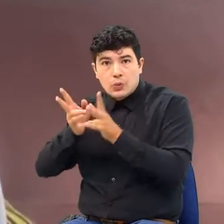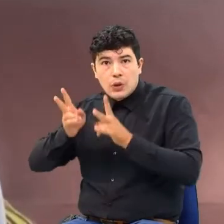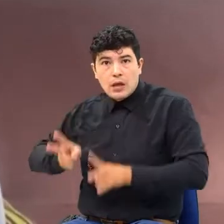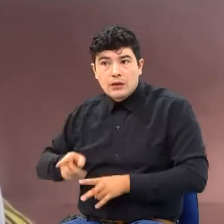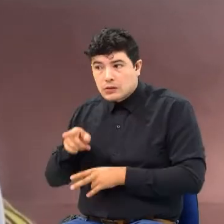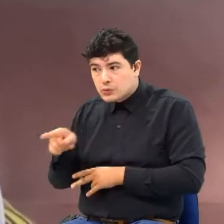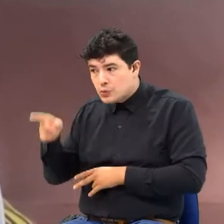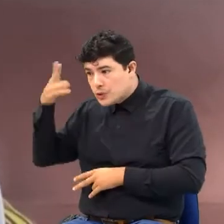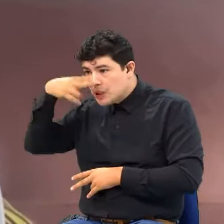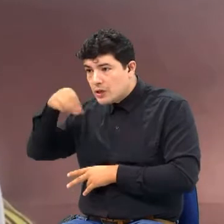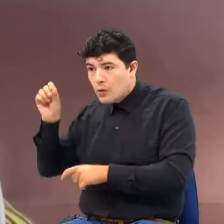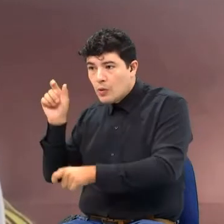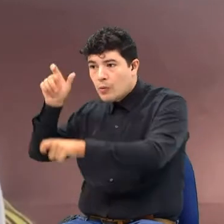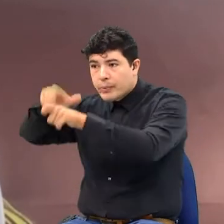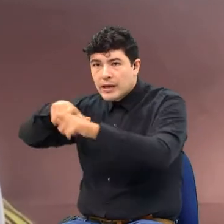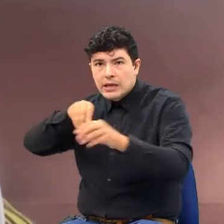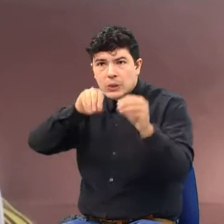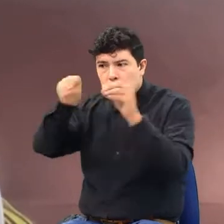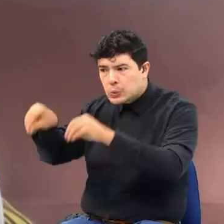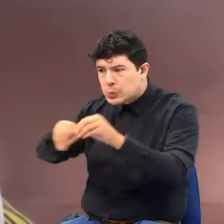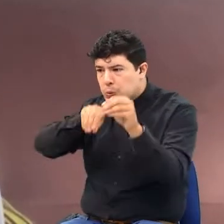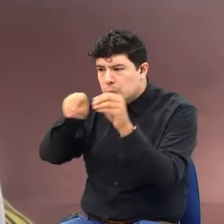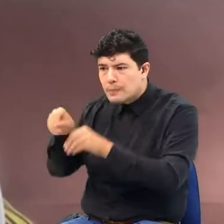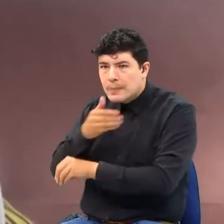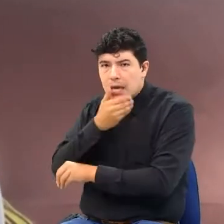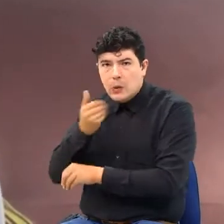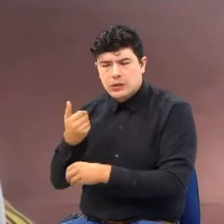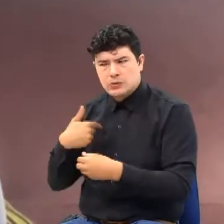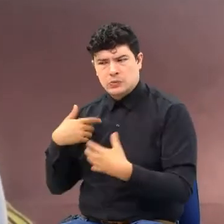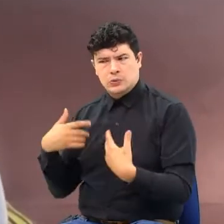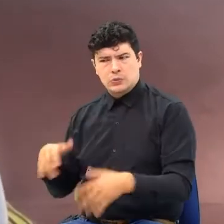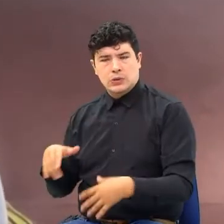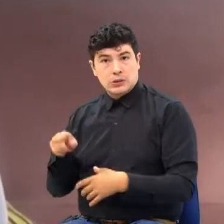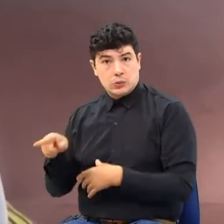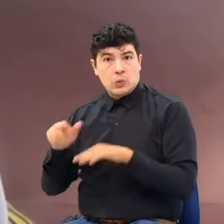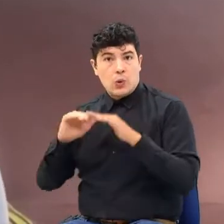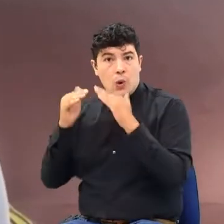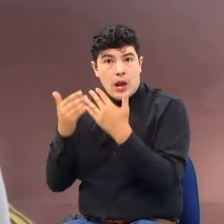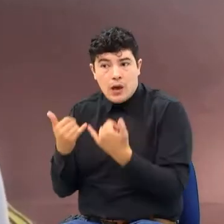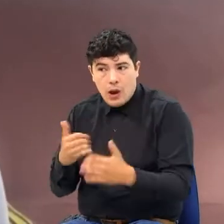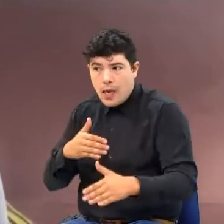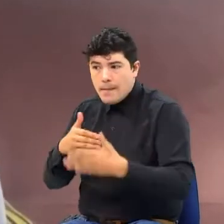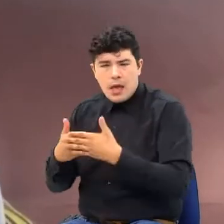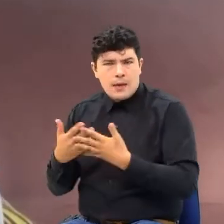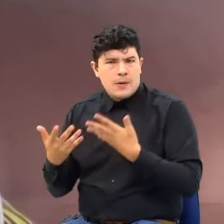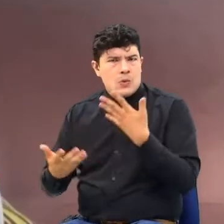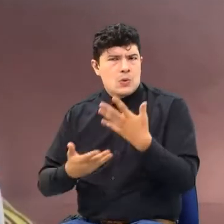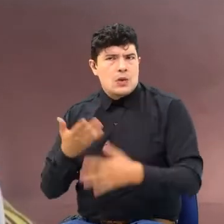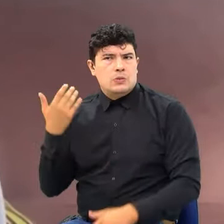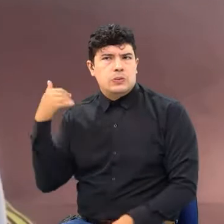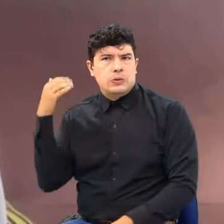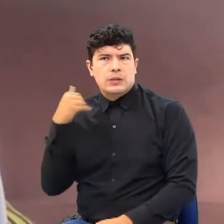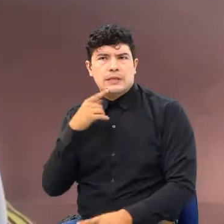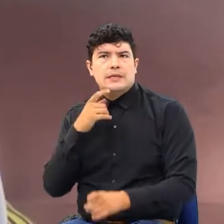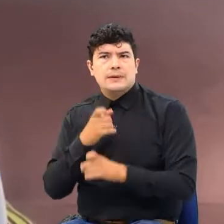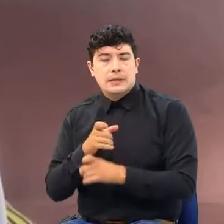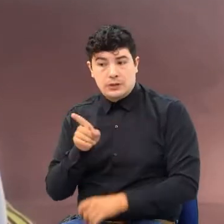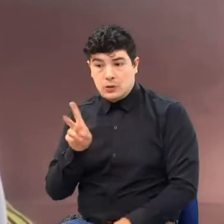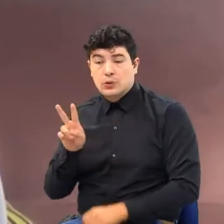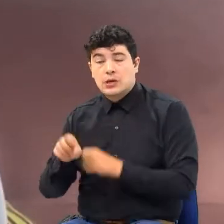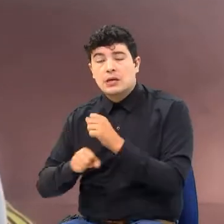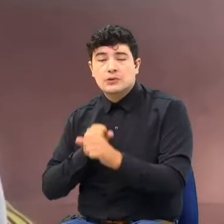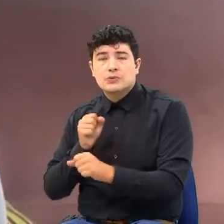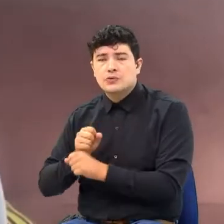mejor formación académica que podemos haber tenido durante todo este tiempo. Fueron 12 años de